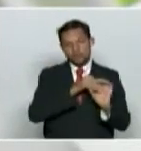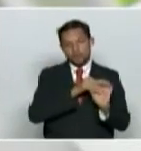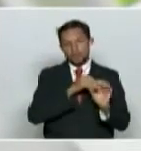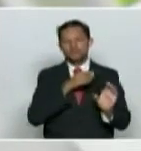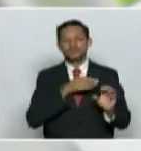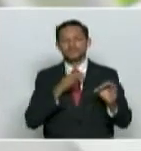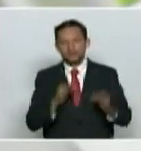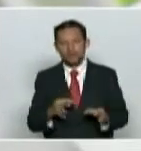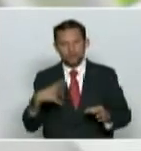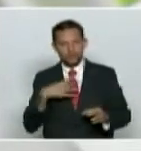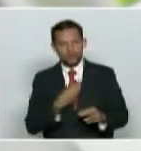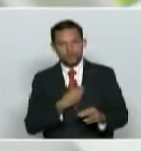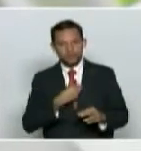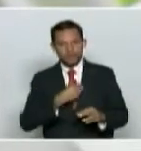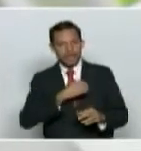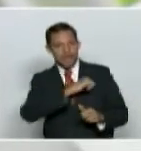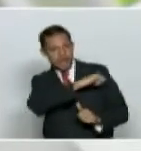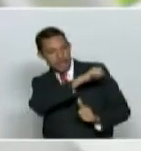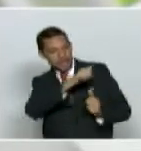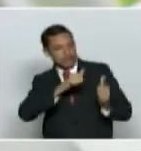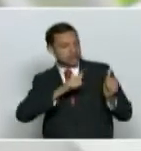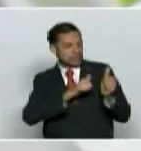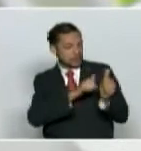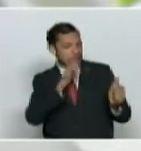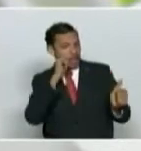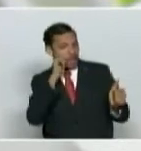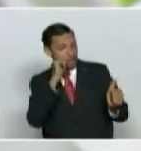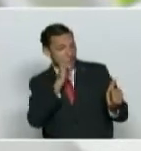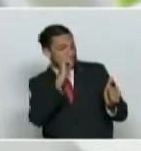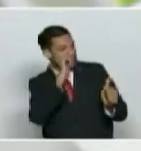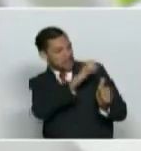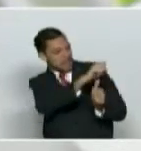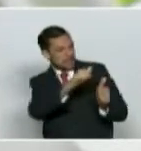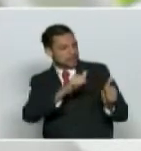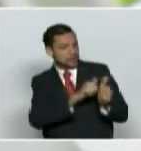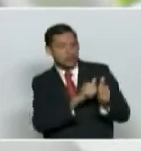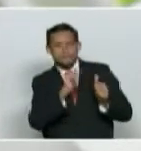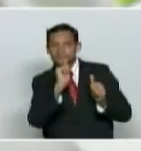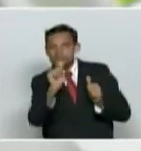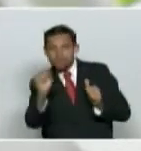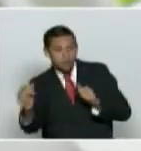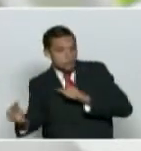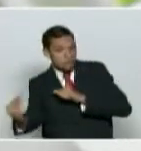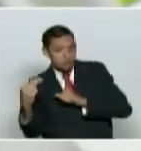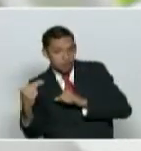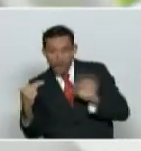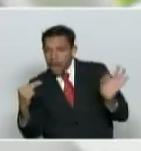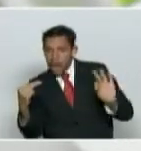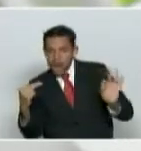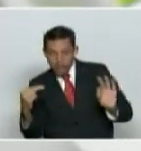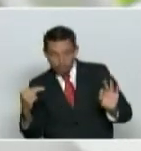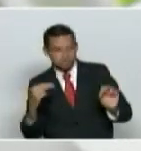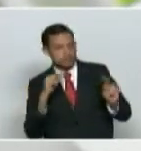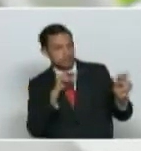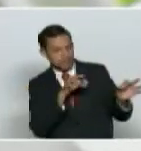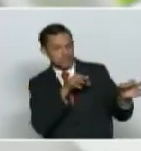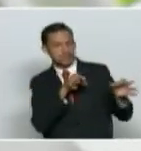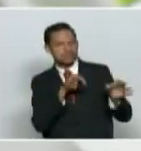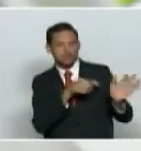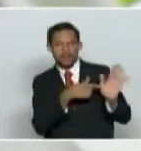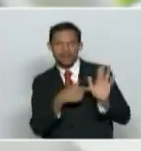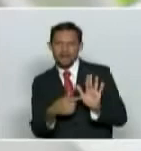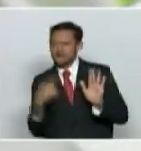nos ubicamos más detrás de las cámaras, por lo general donde los televidentes no tienen acceso para que ellos puedan ver qué hay